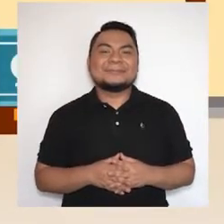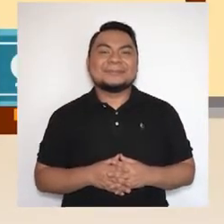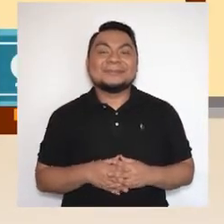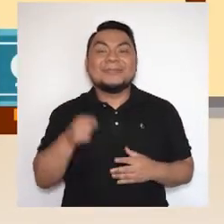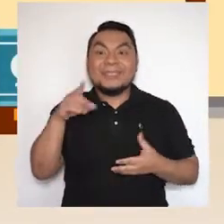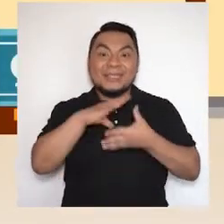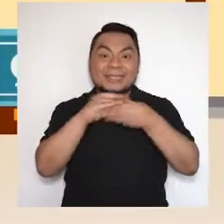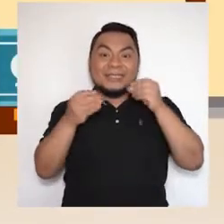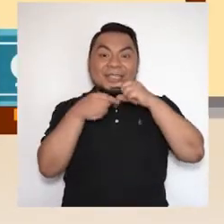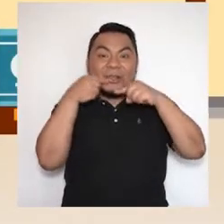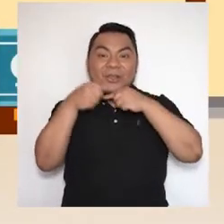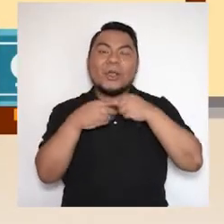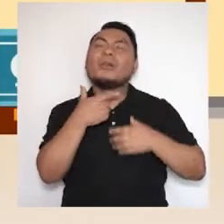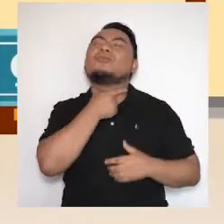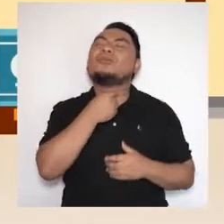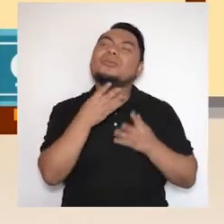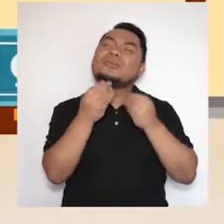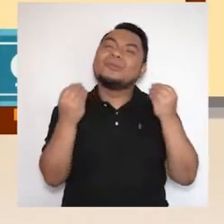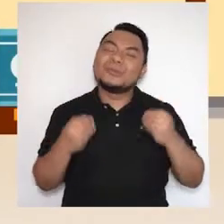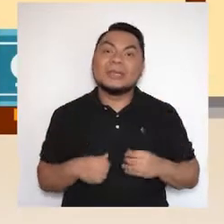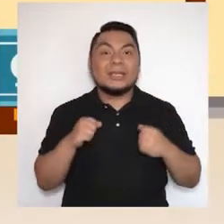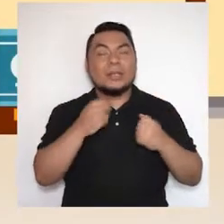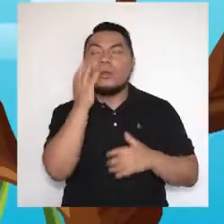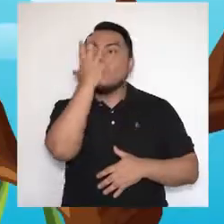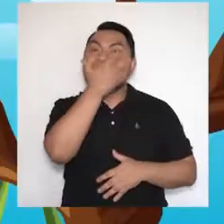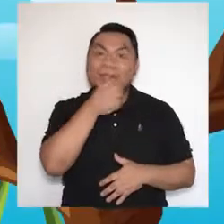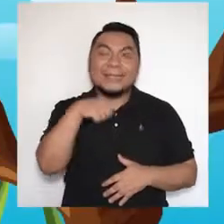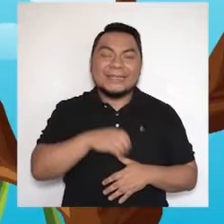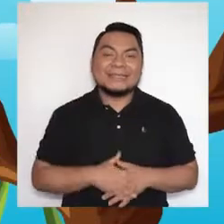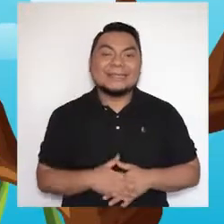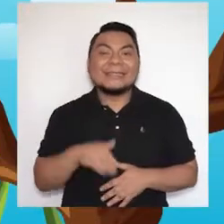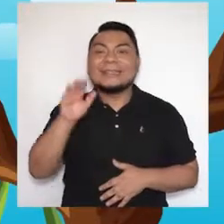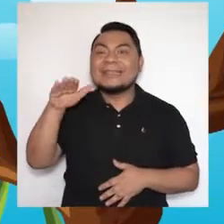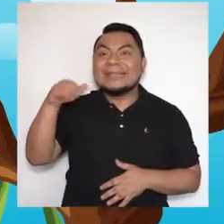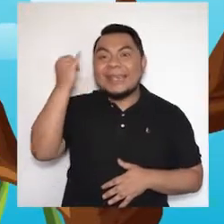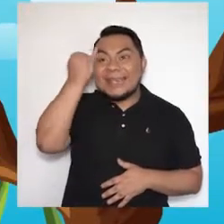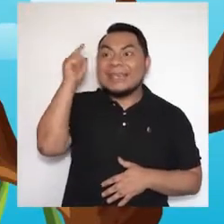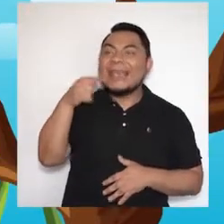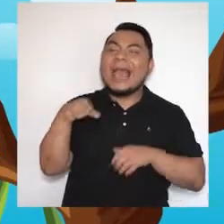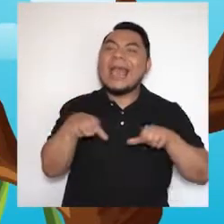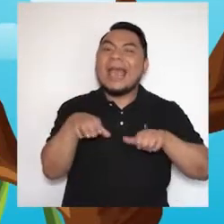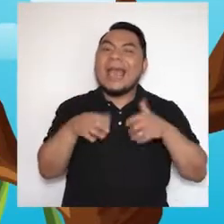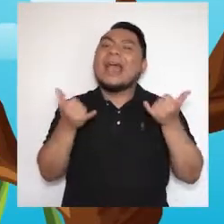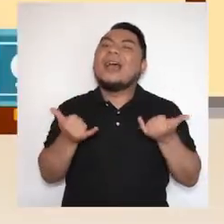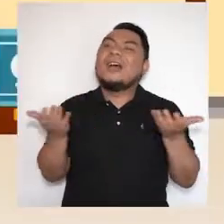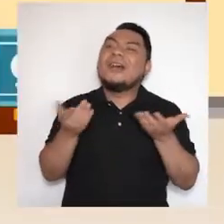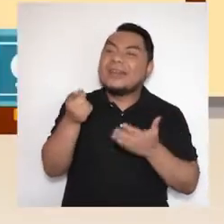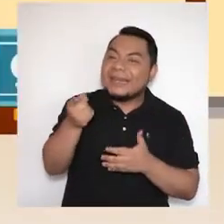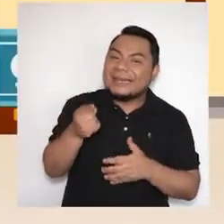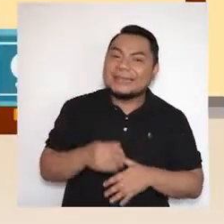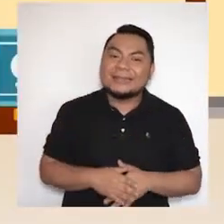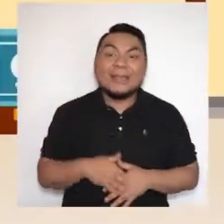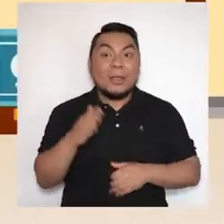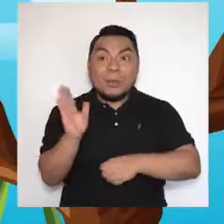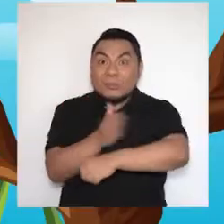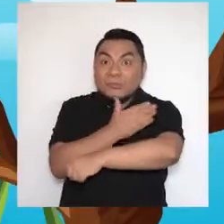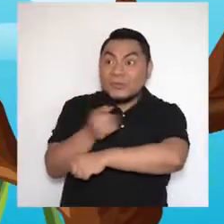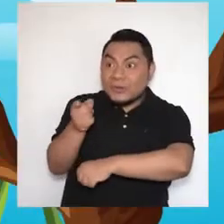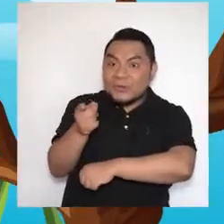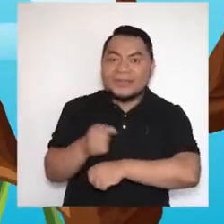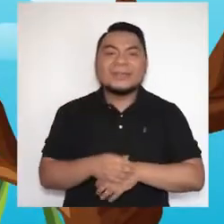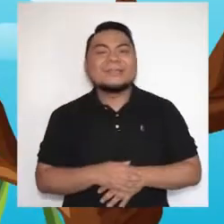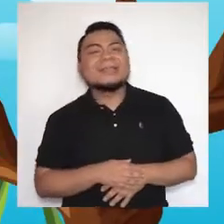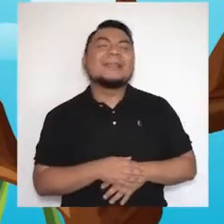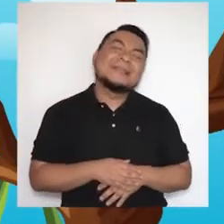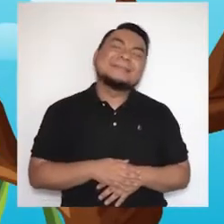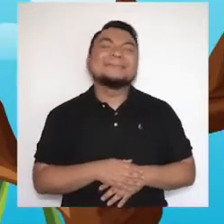Esa historia me gusta mucho. Y es muy bonito. Adivina qué tengo ganas de hacer ahora, Chirrín. ¿Música? ¡Popi,